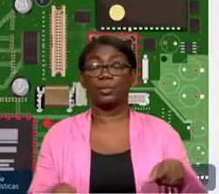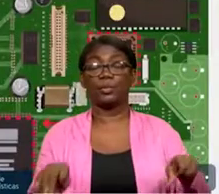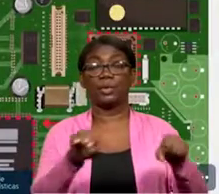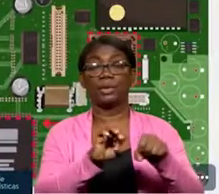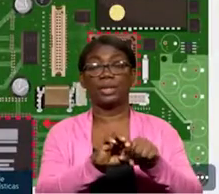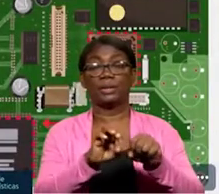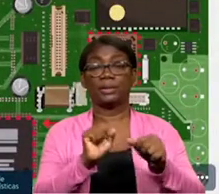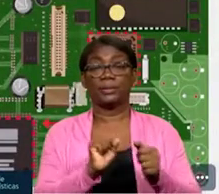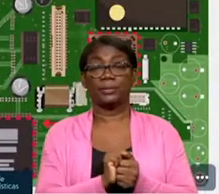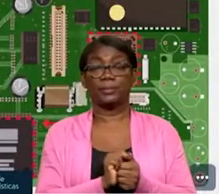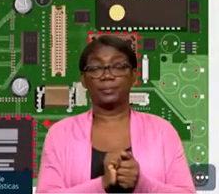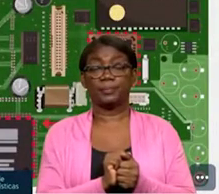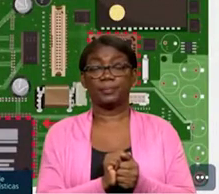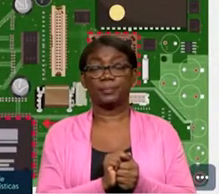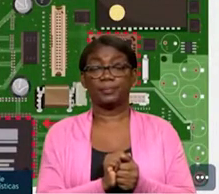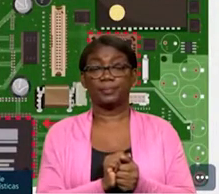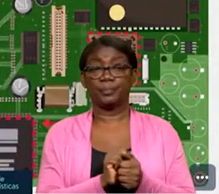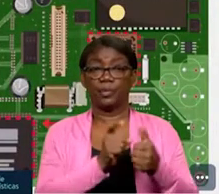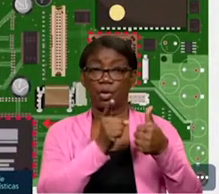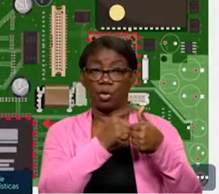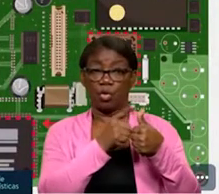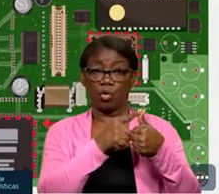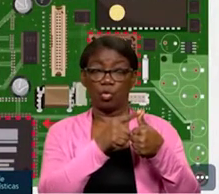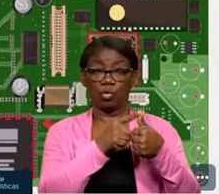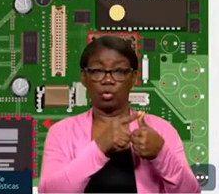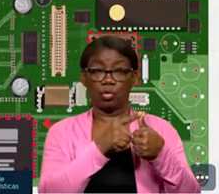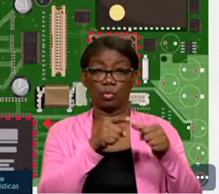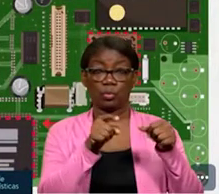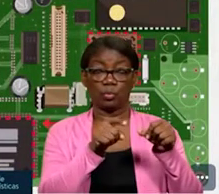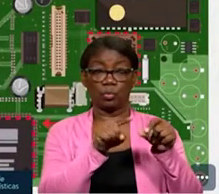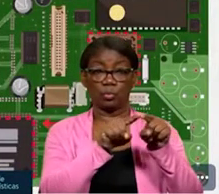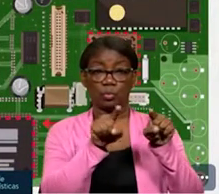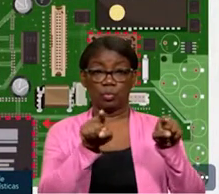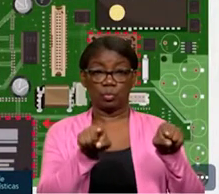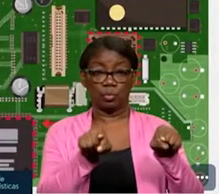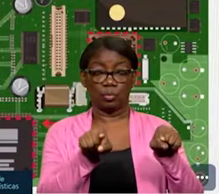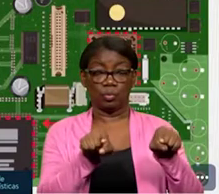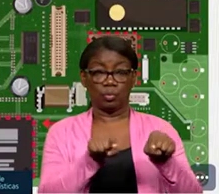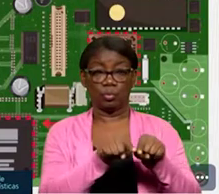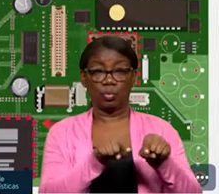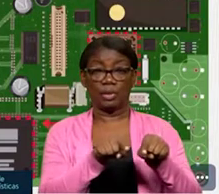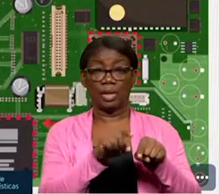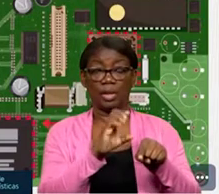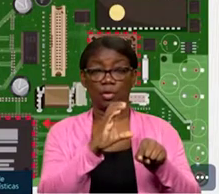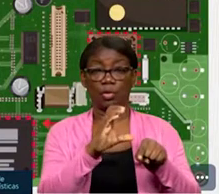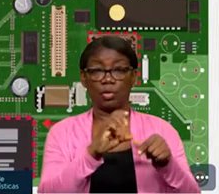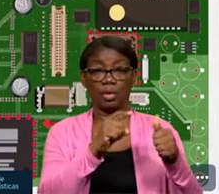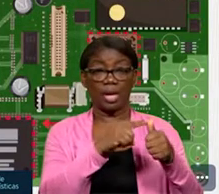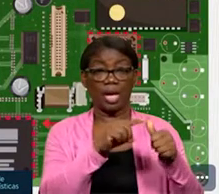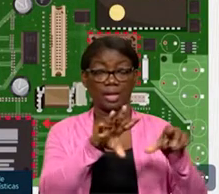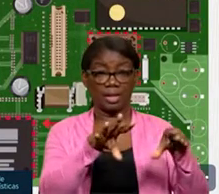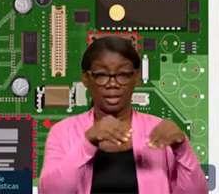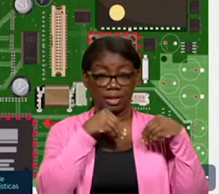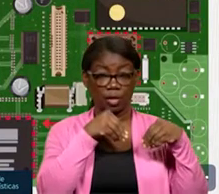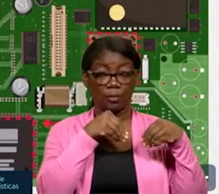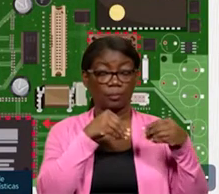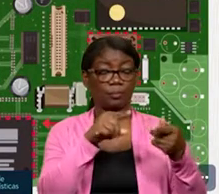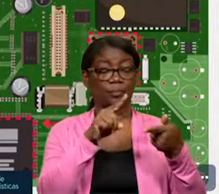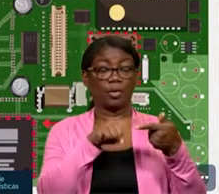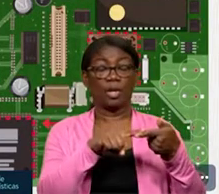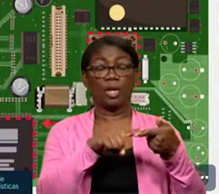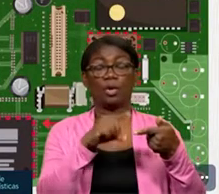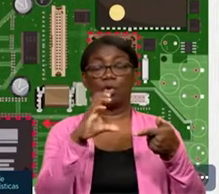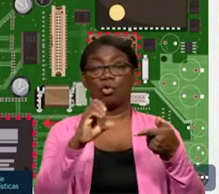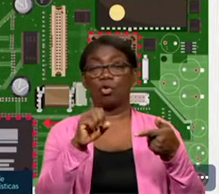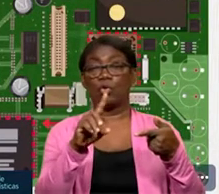procesamiento. ¿Ok? Una etapa de adquisición, una etapa de decodificación de señal y una etapa